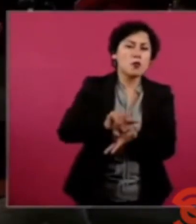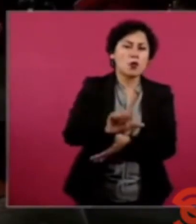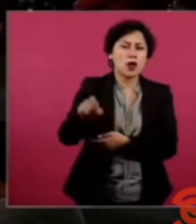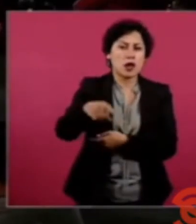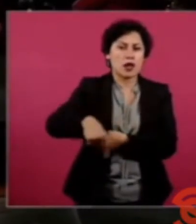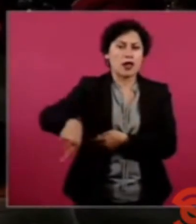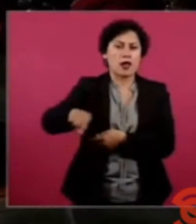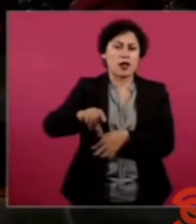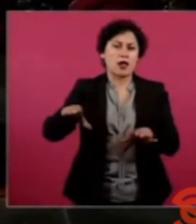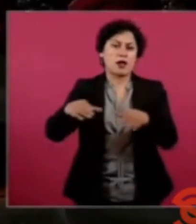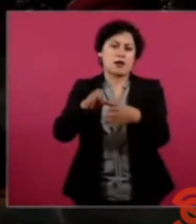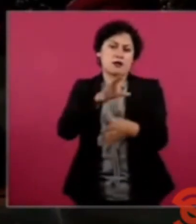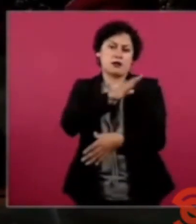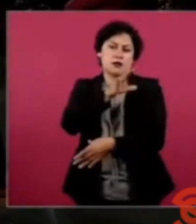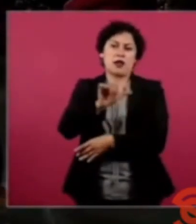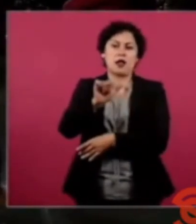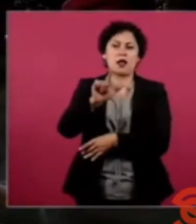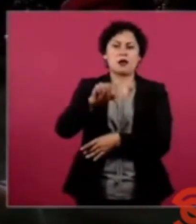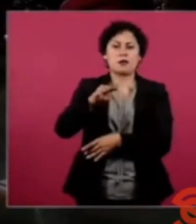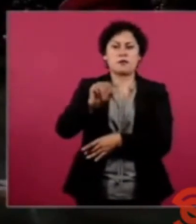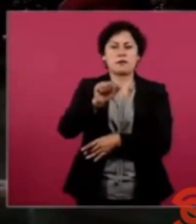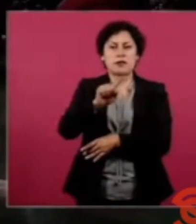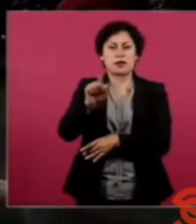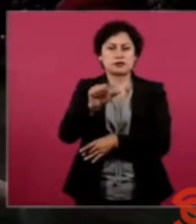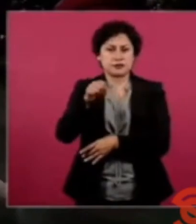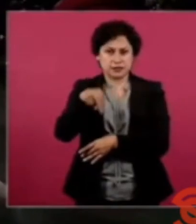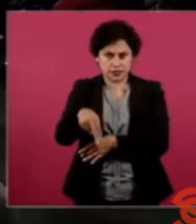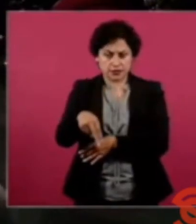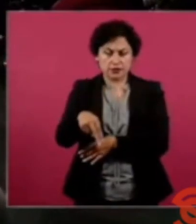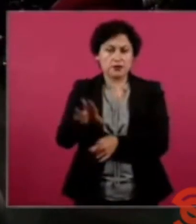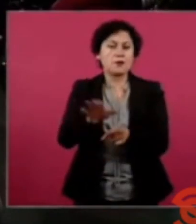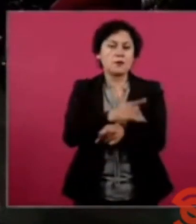al general Almazán porque hay